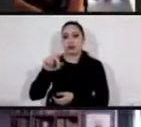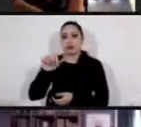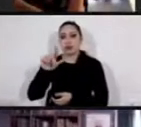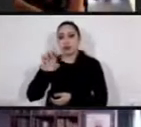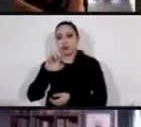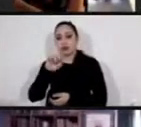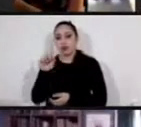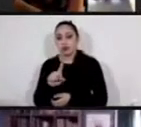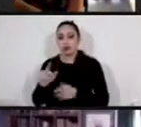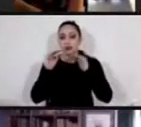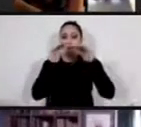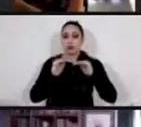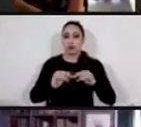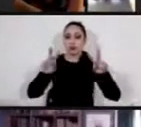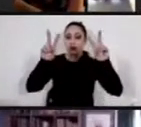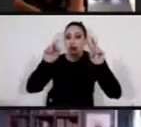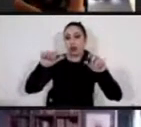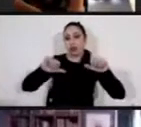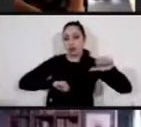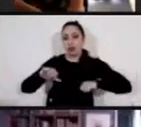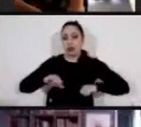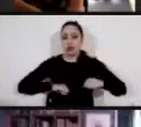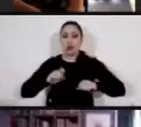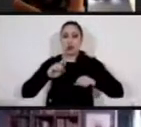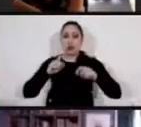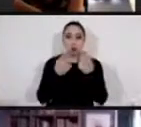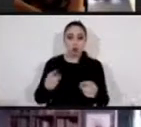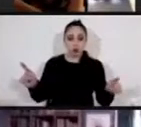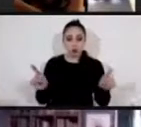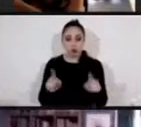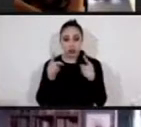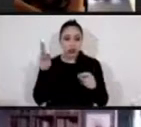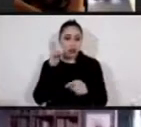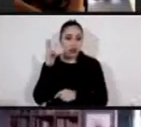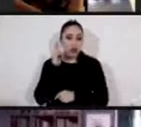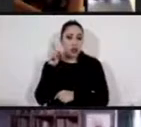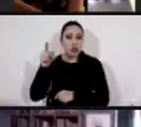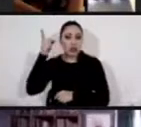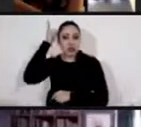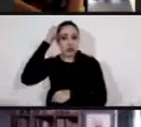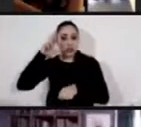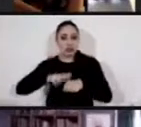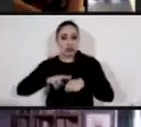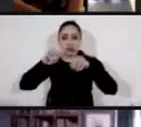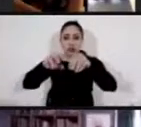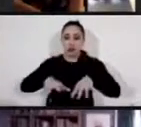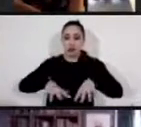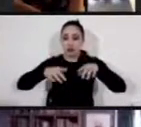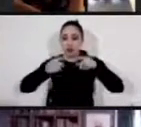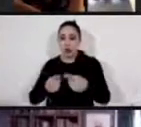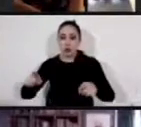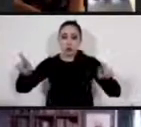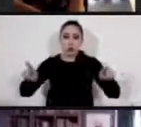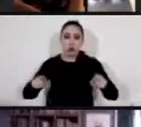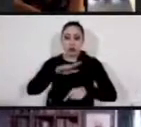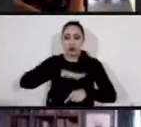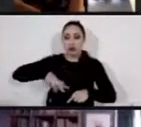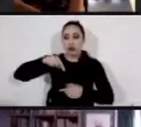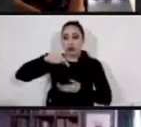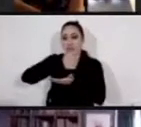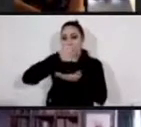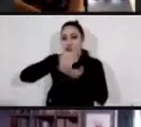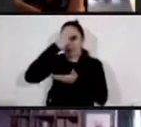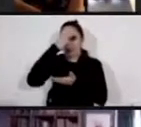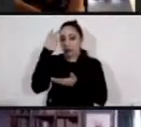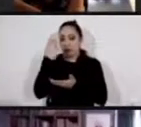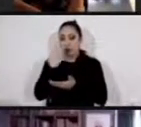de música, un músico, director de orquesta y fundador de la Orquesta Filarmónica de la Ciudad de México, de